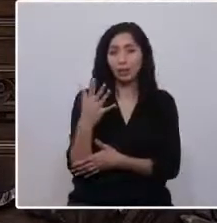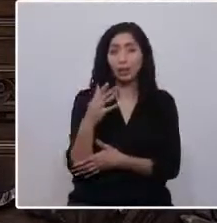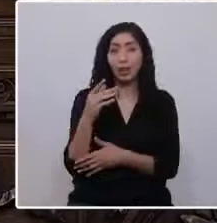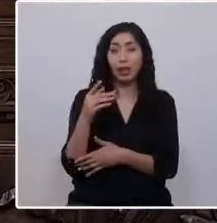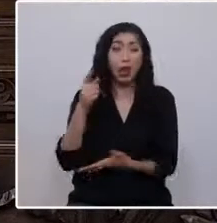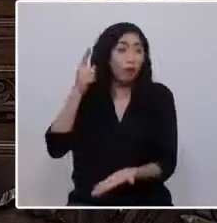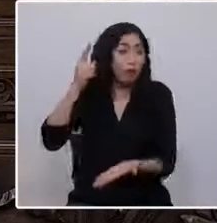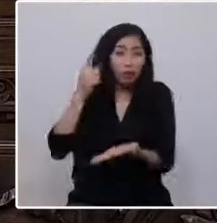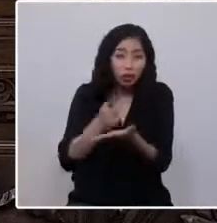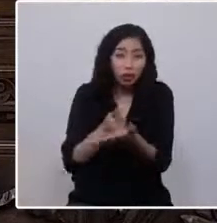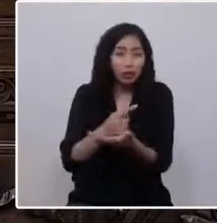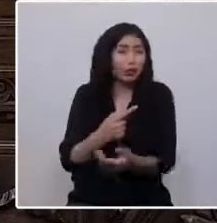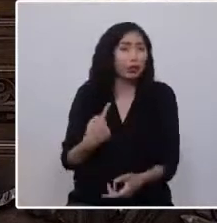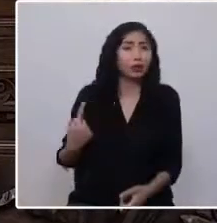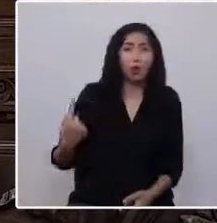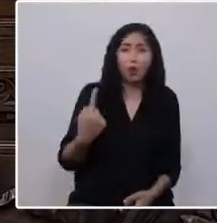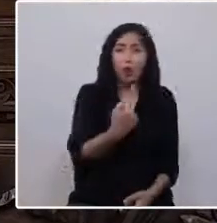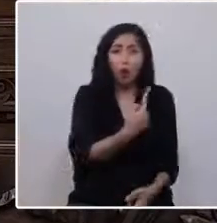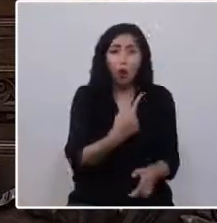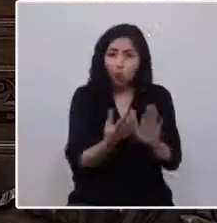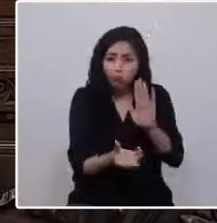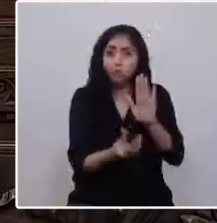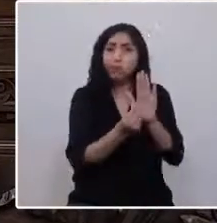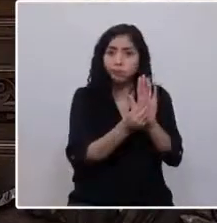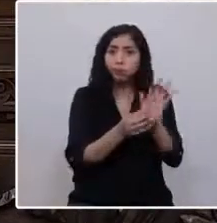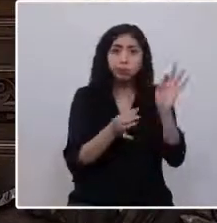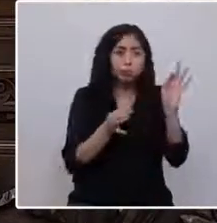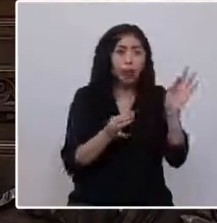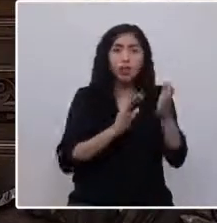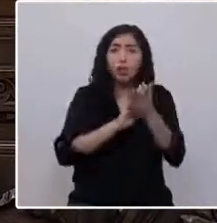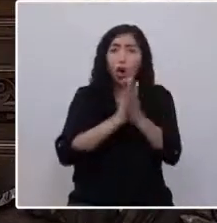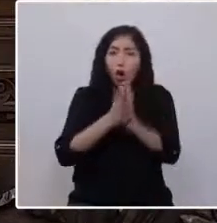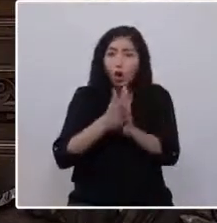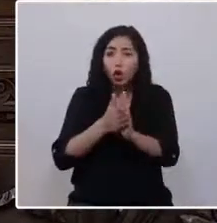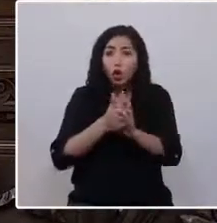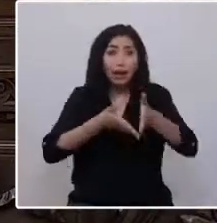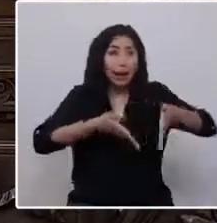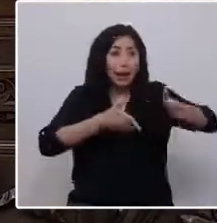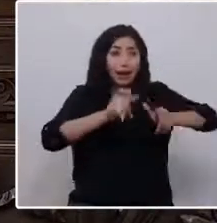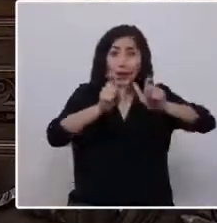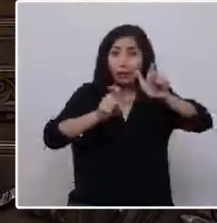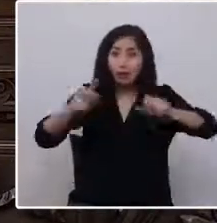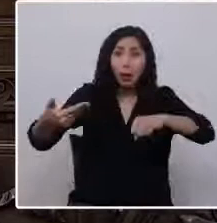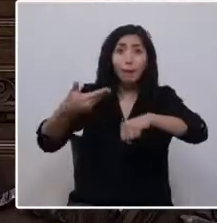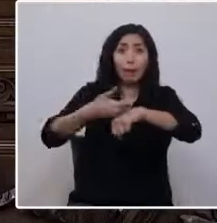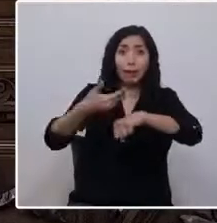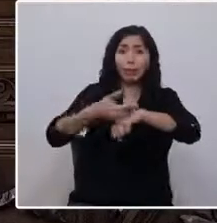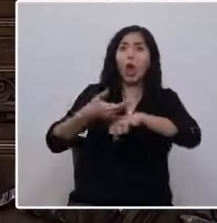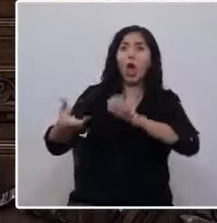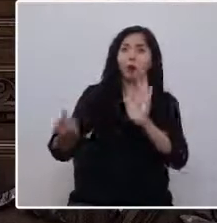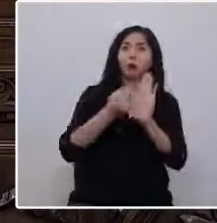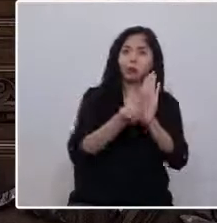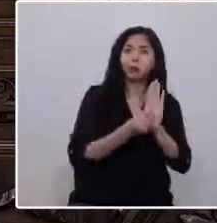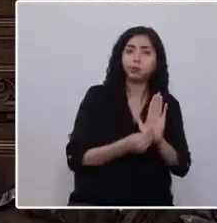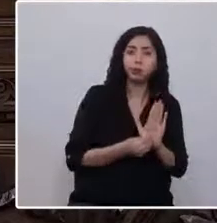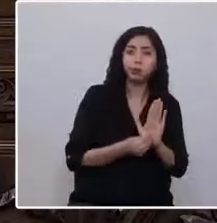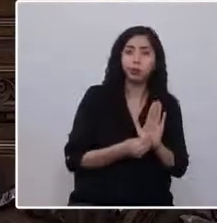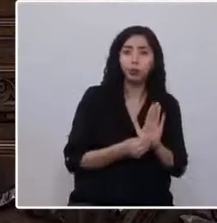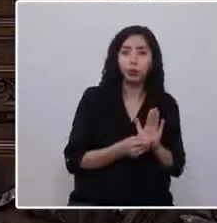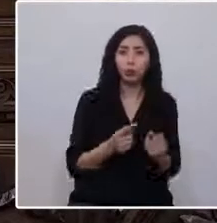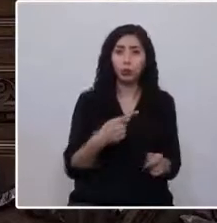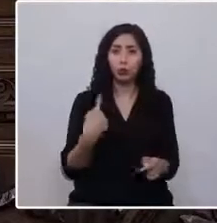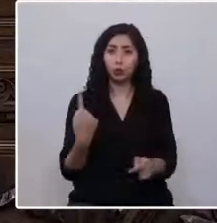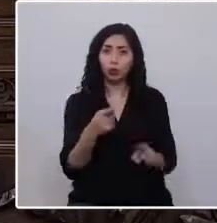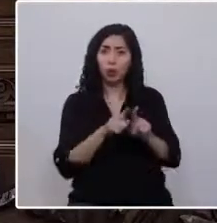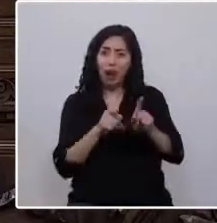plasmar lo que mayoritariamente se reclama en las calles no es tarea nuestra poner muros muros de contención